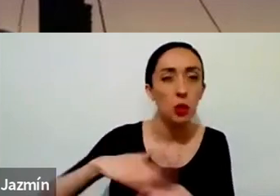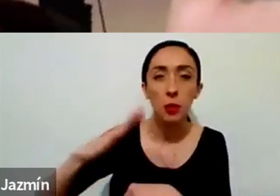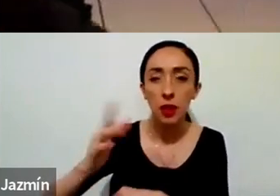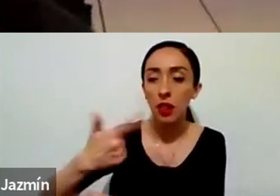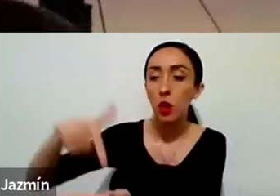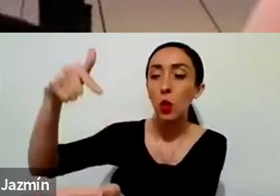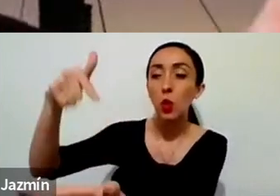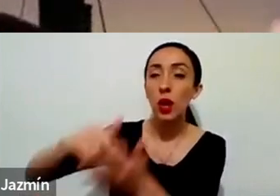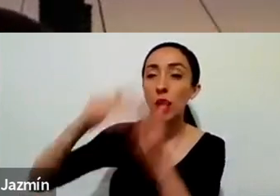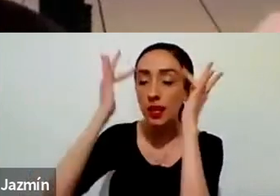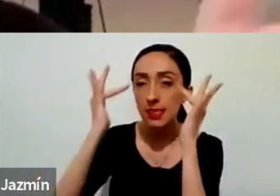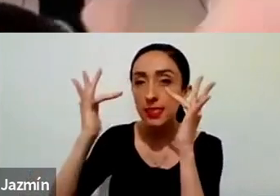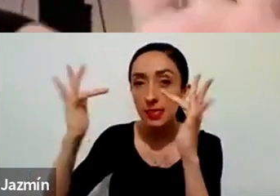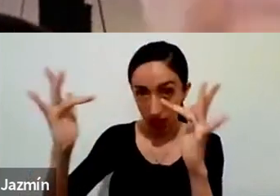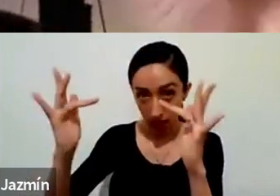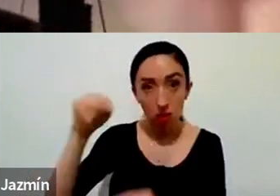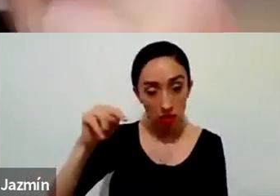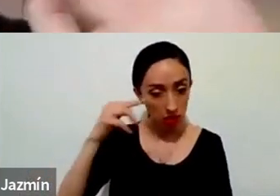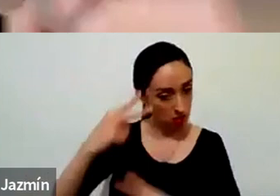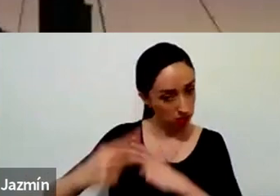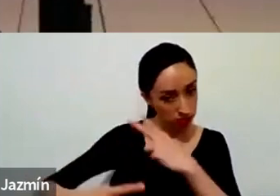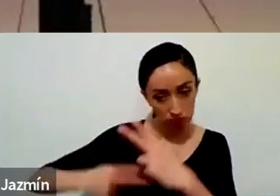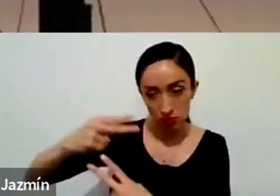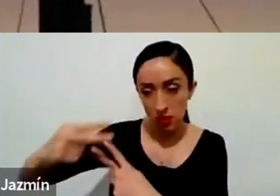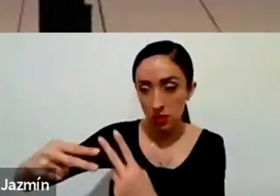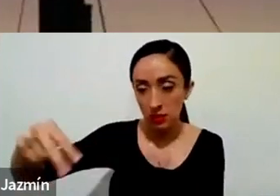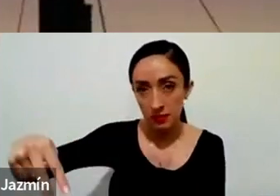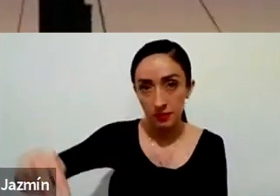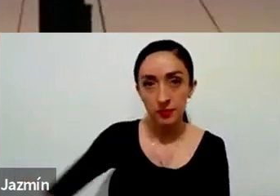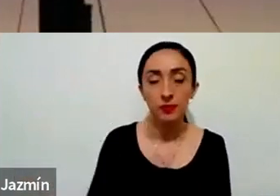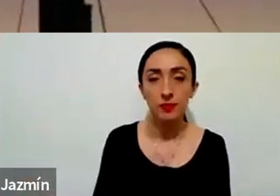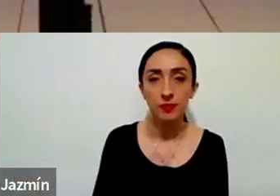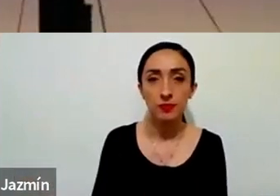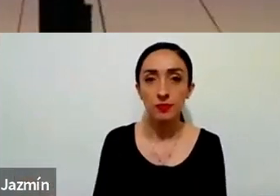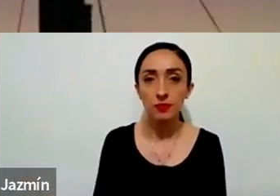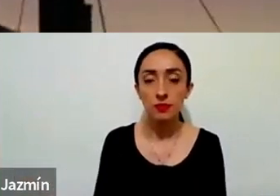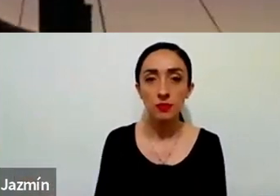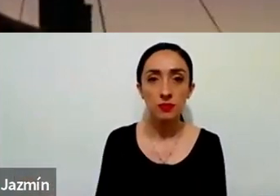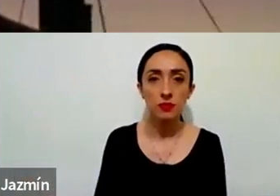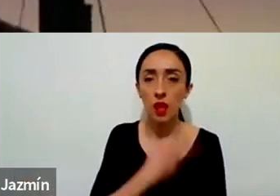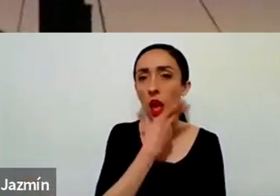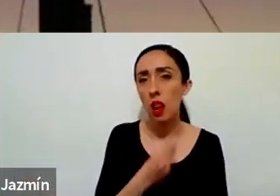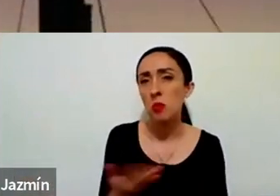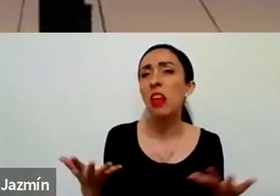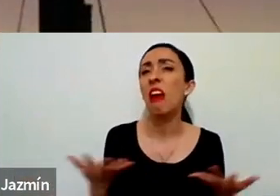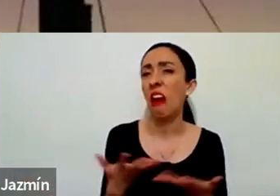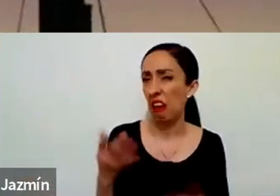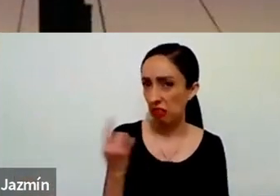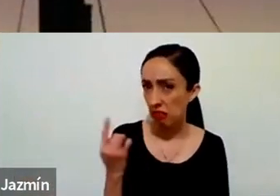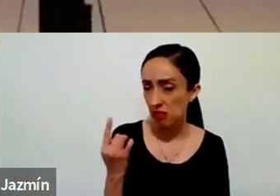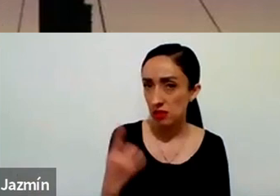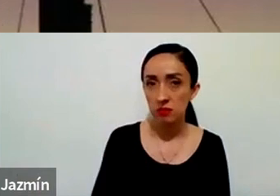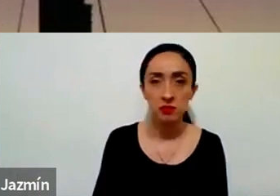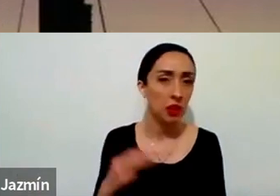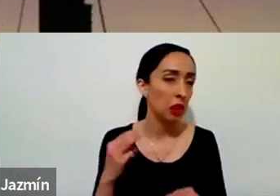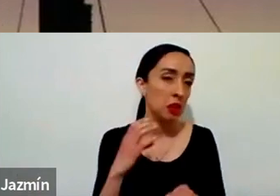Estaba haciendo algo bien mundano, entre comillas, ¿verdad? Estaba pastoreando, cuidando de